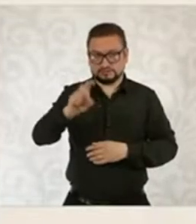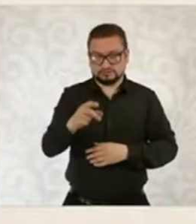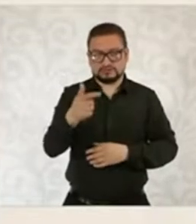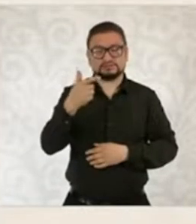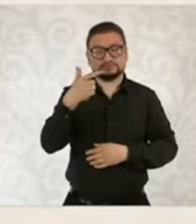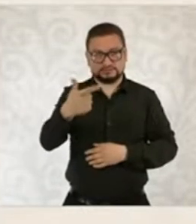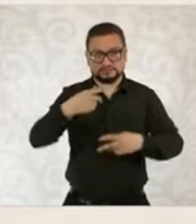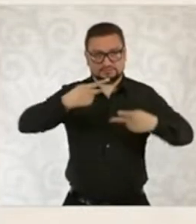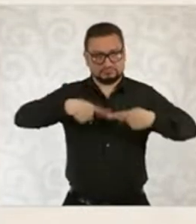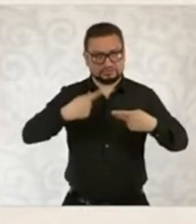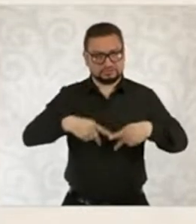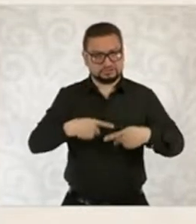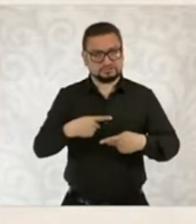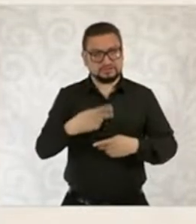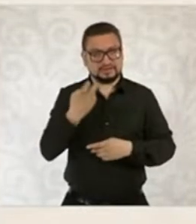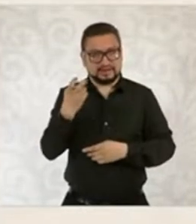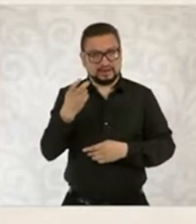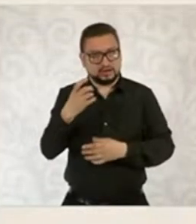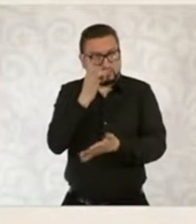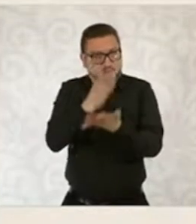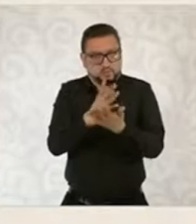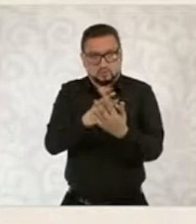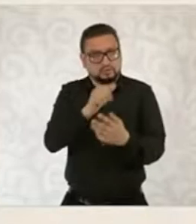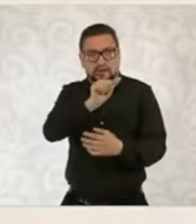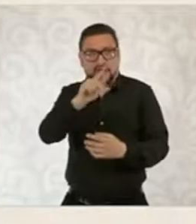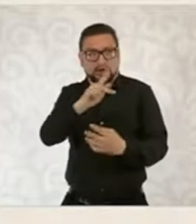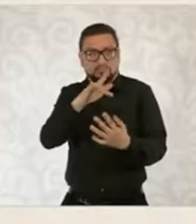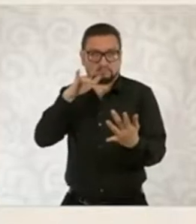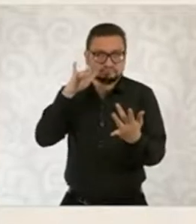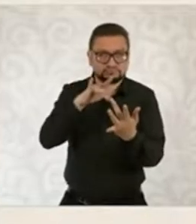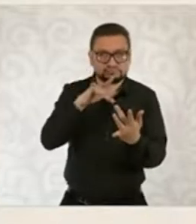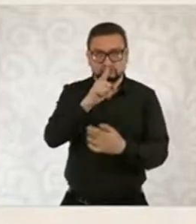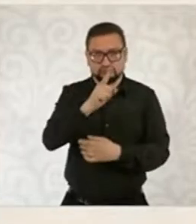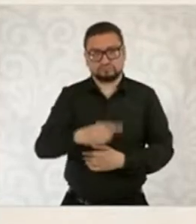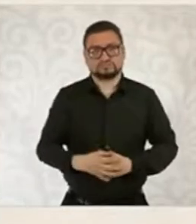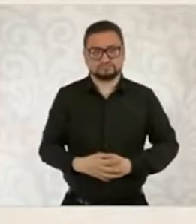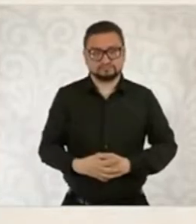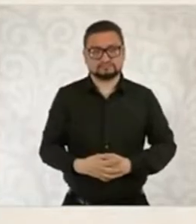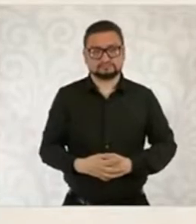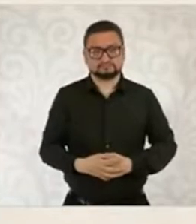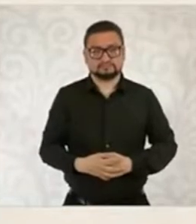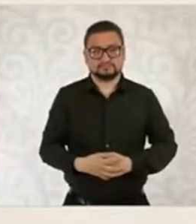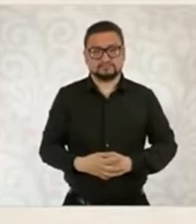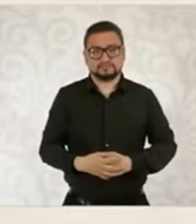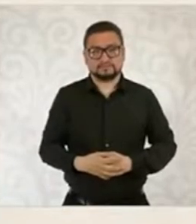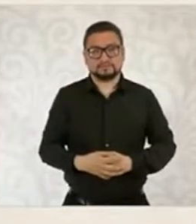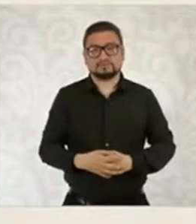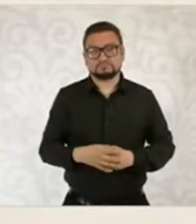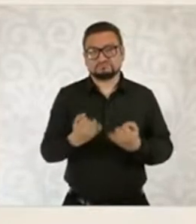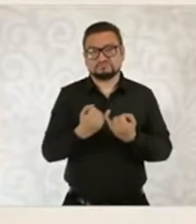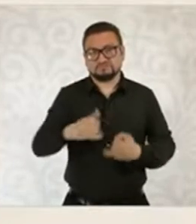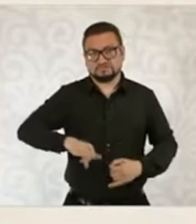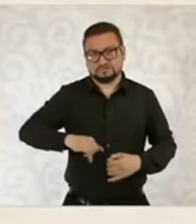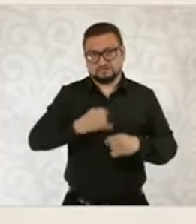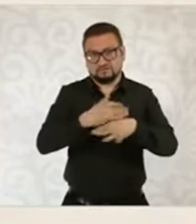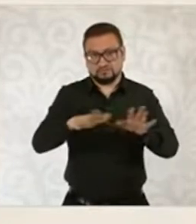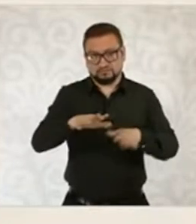1.046.137 personas únicas, por decirlo de alguna manera. También datos